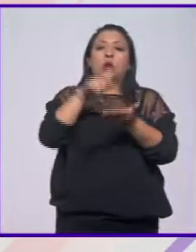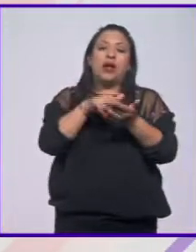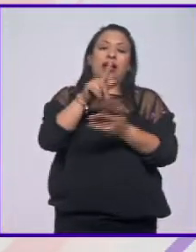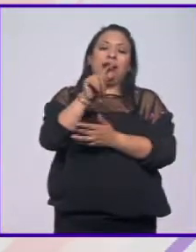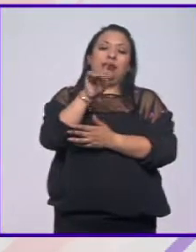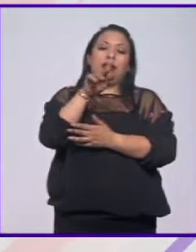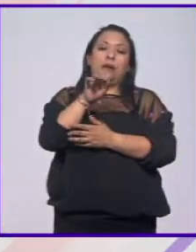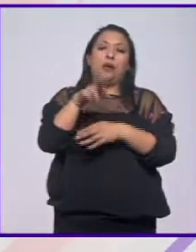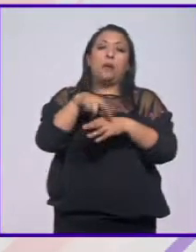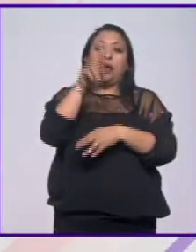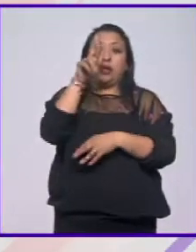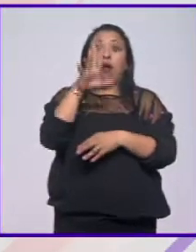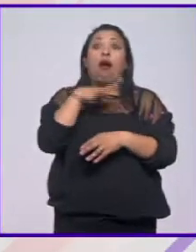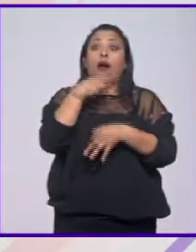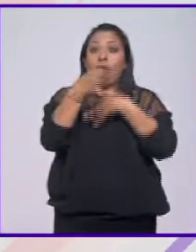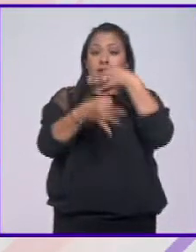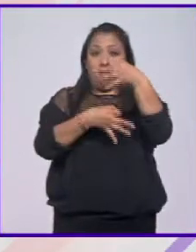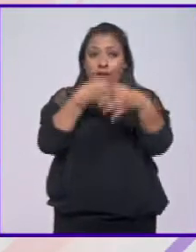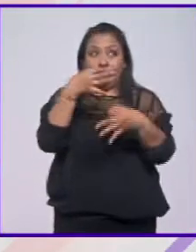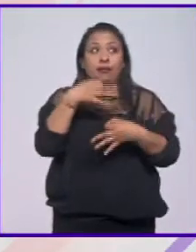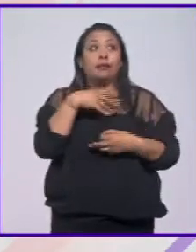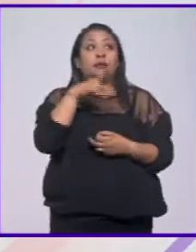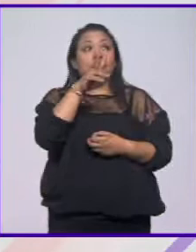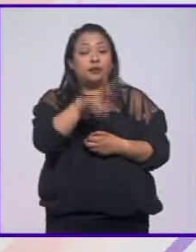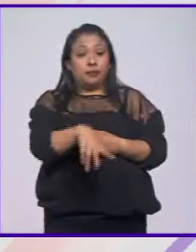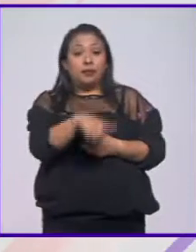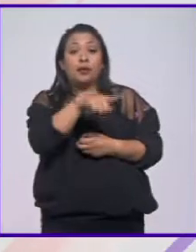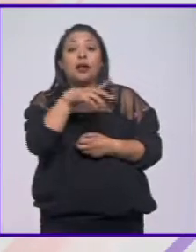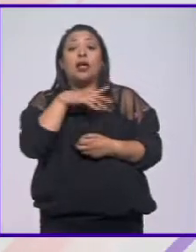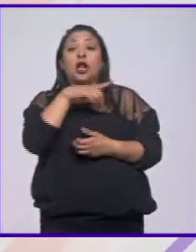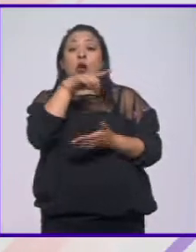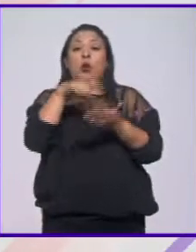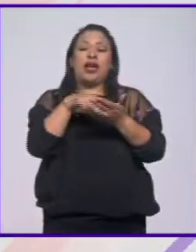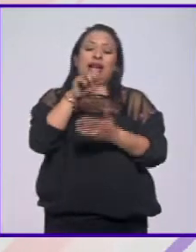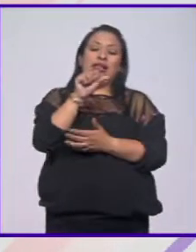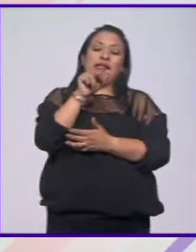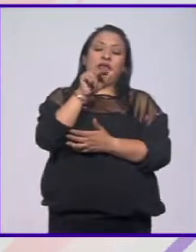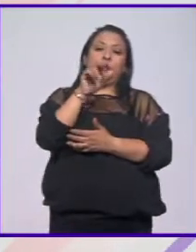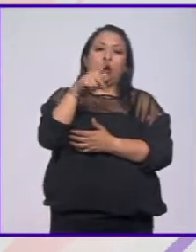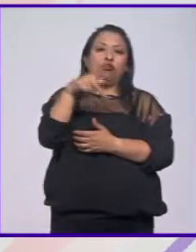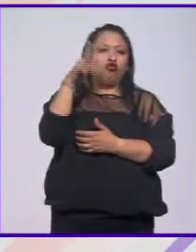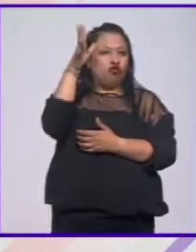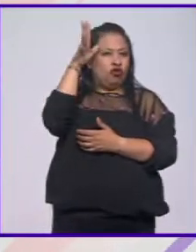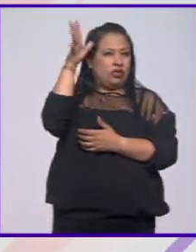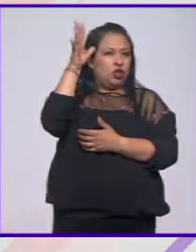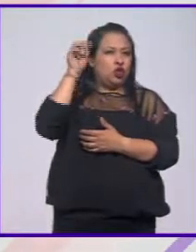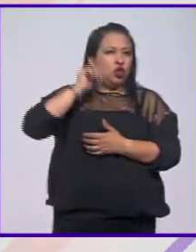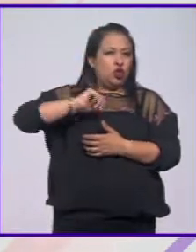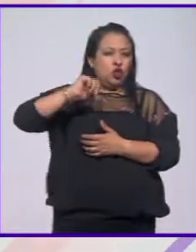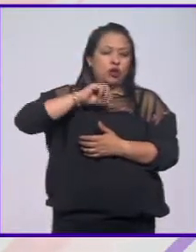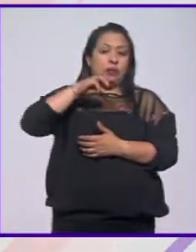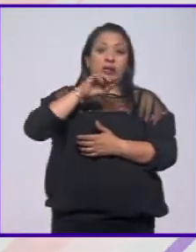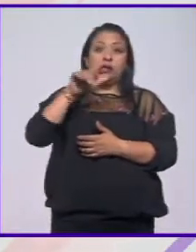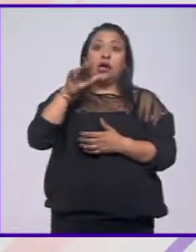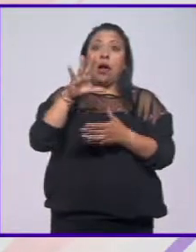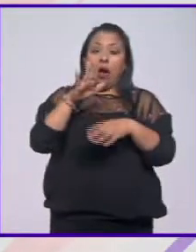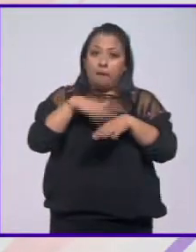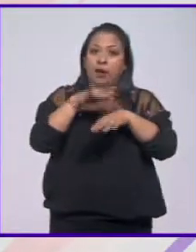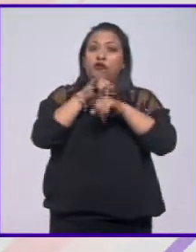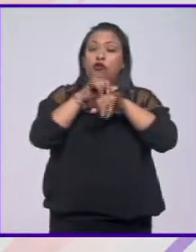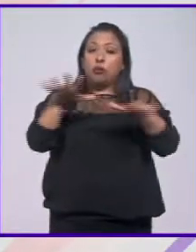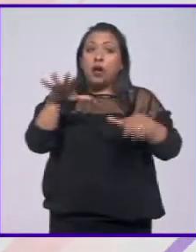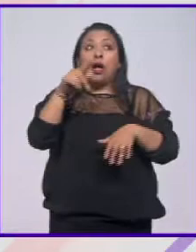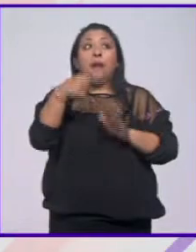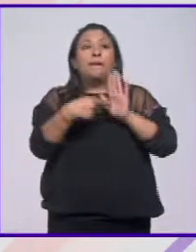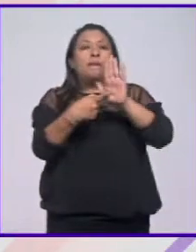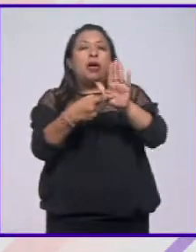hay noticias. Sí, es Rafa, Laura, el Santuario Mexica sigue dando de qué hablar y aquí están algunos